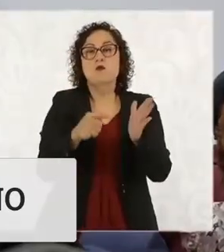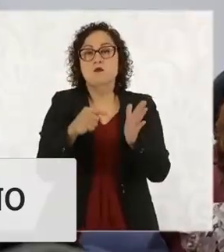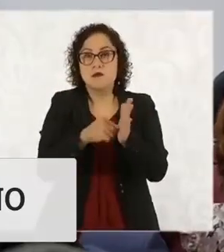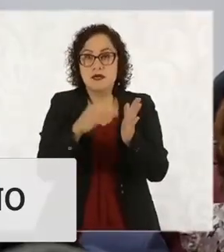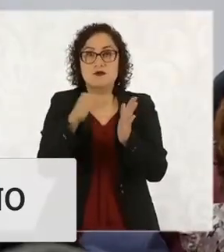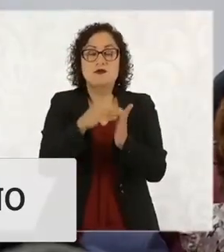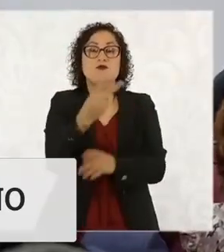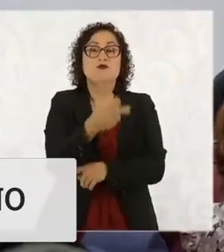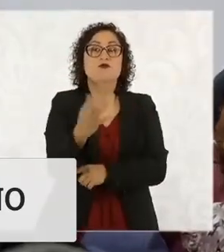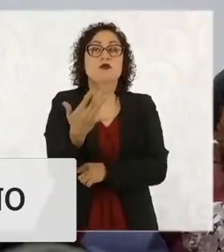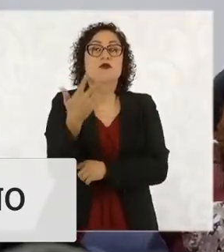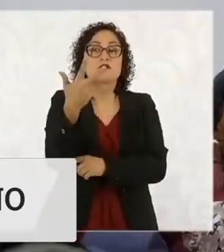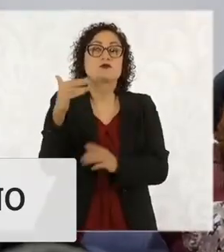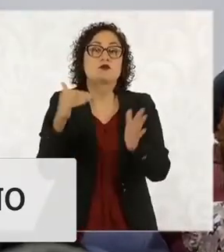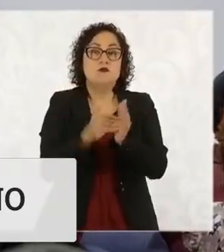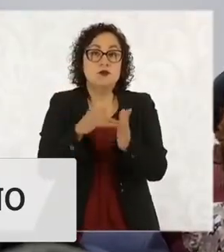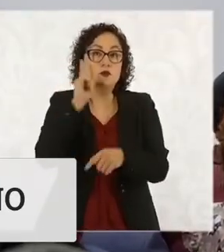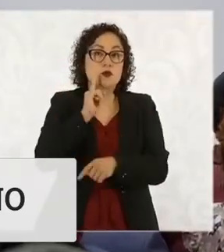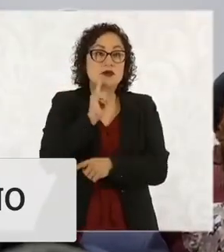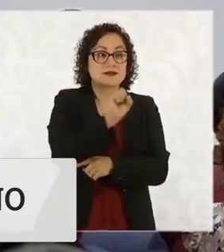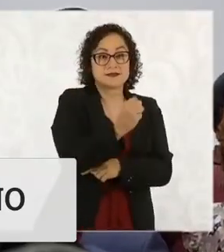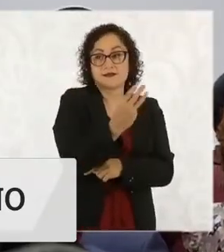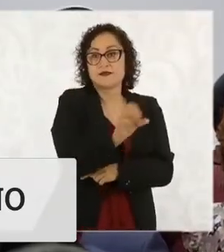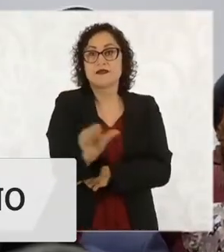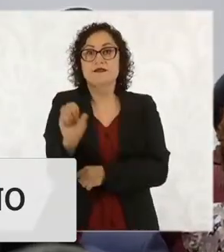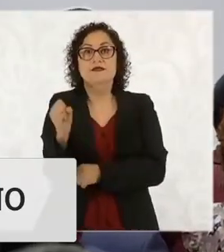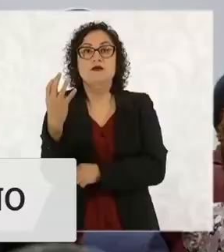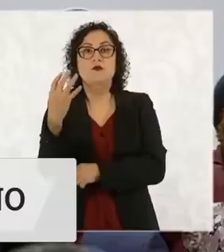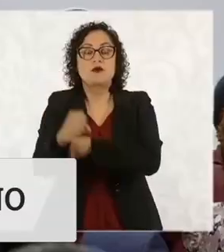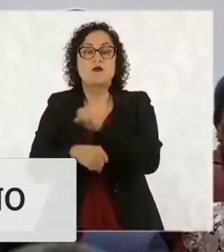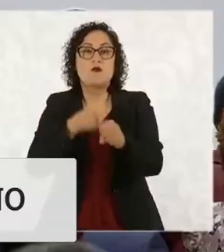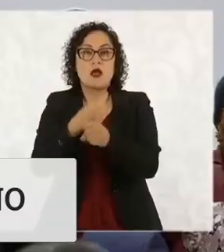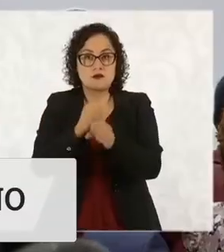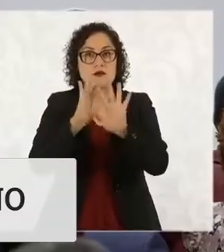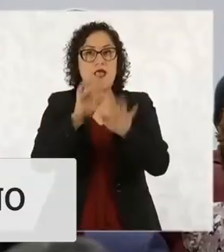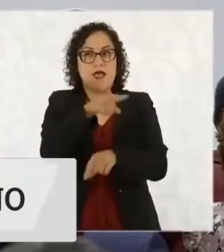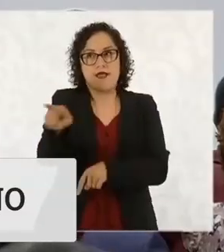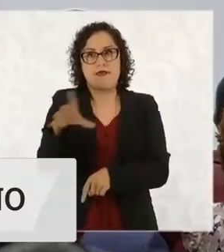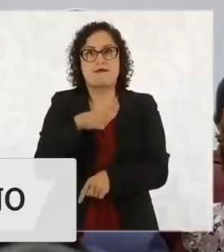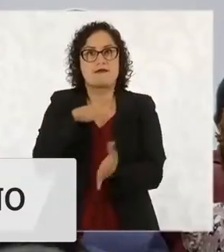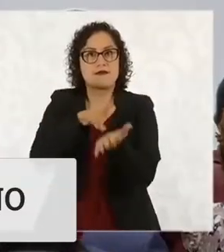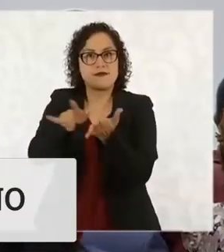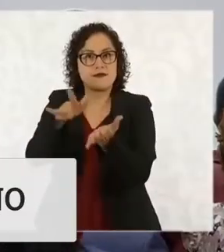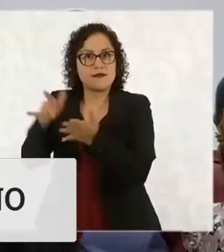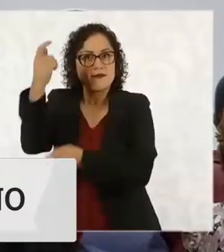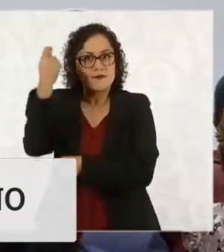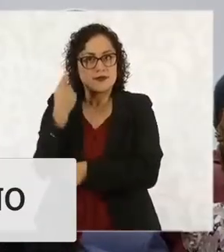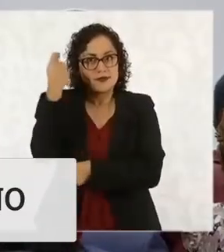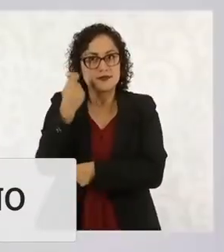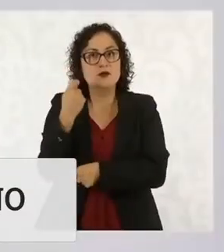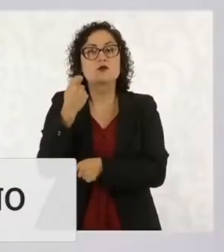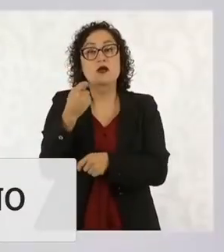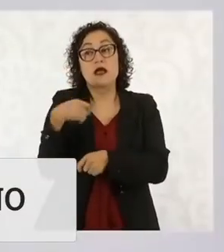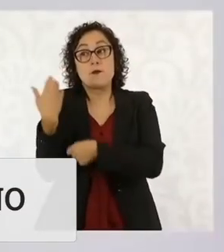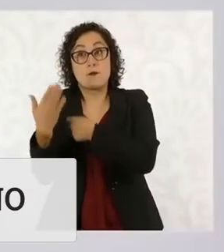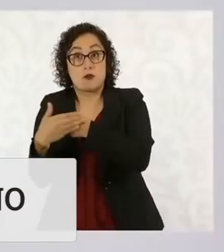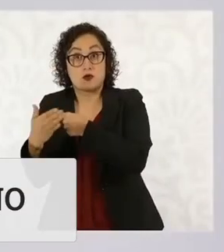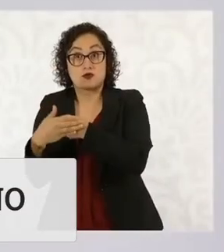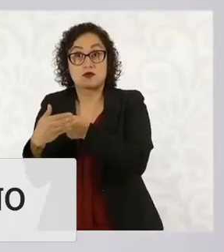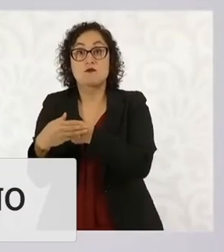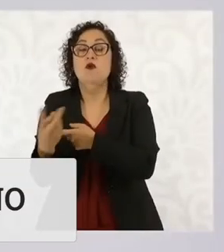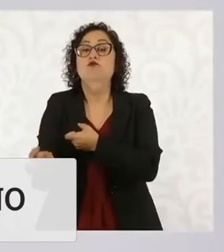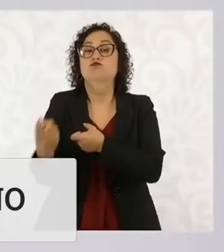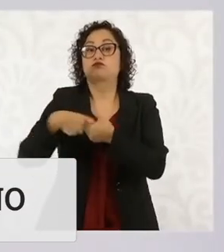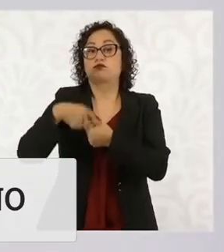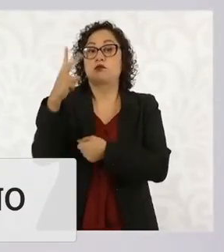1,002,058 mujeres de 63 y 64 años ya reciben la pensión. Y al finalizar el año, 2